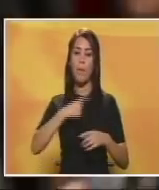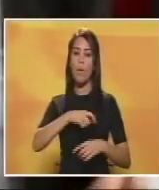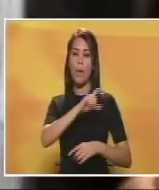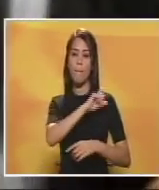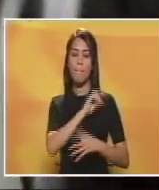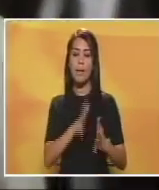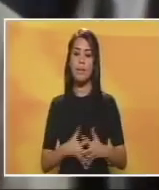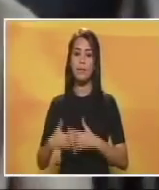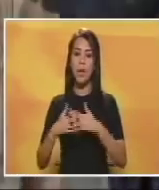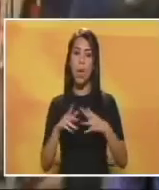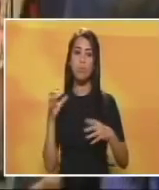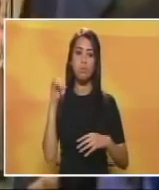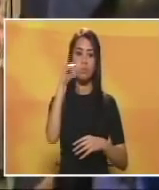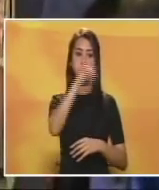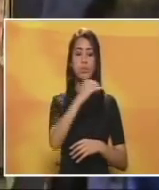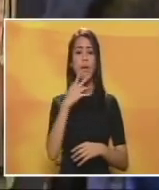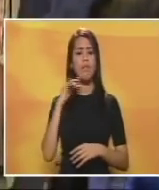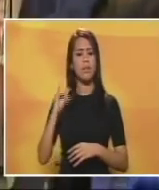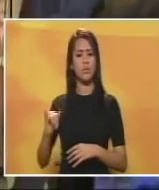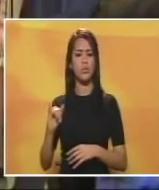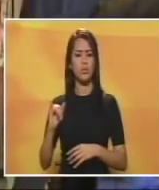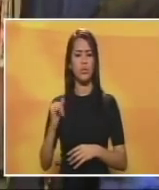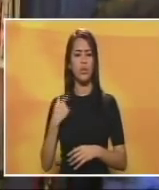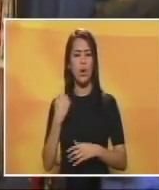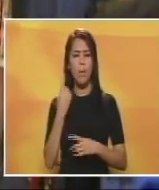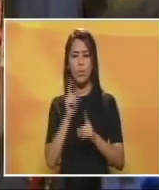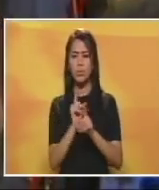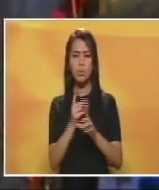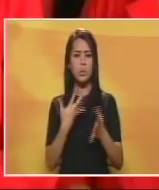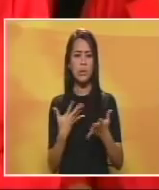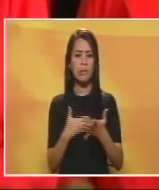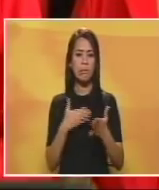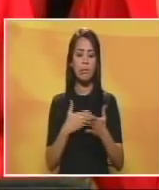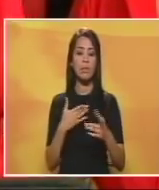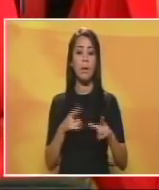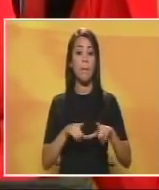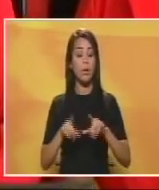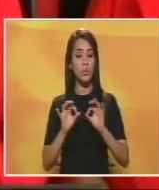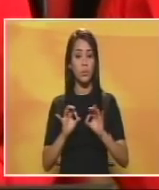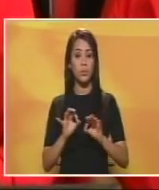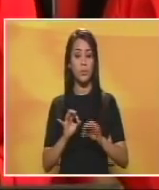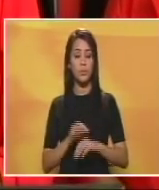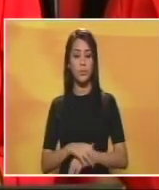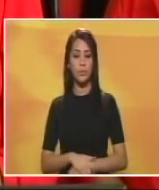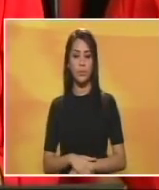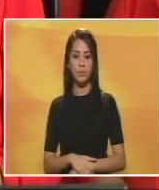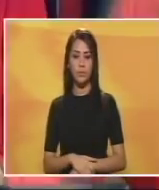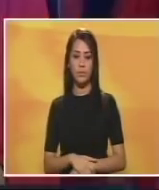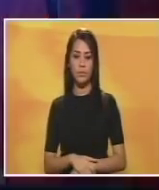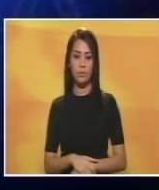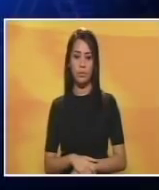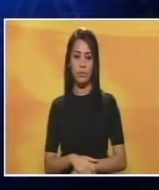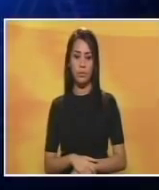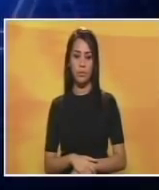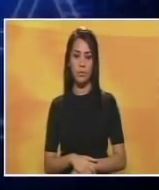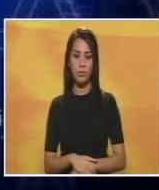Unidos, donde está previsto que denuncie lo que califica como la persecución sufrida por su predecesor.